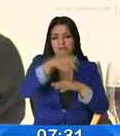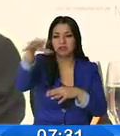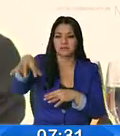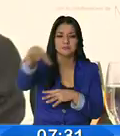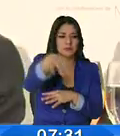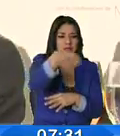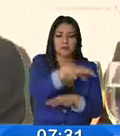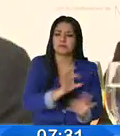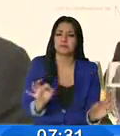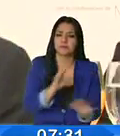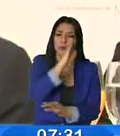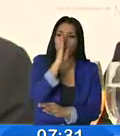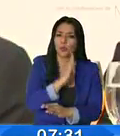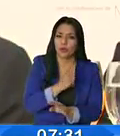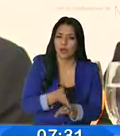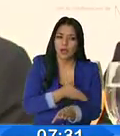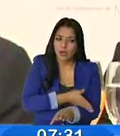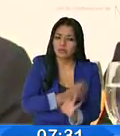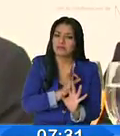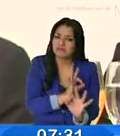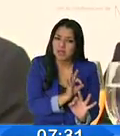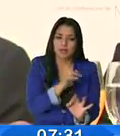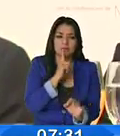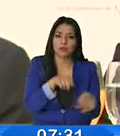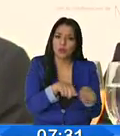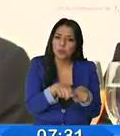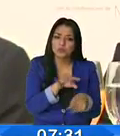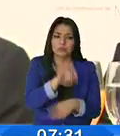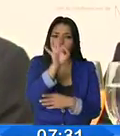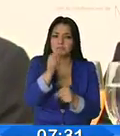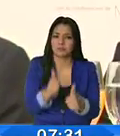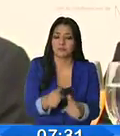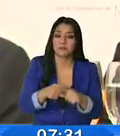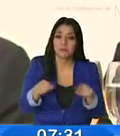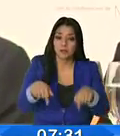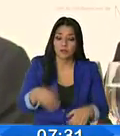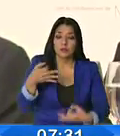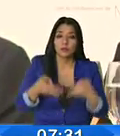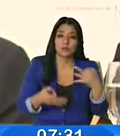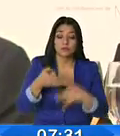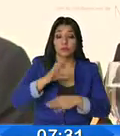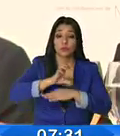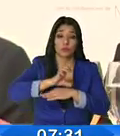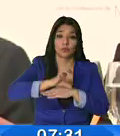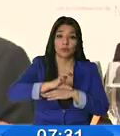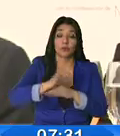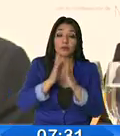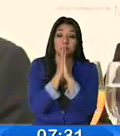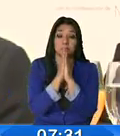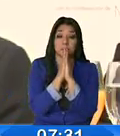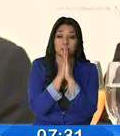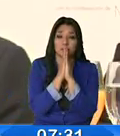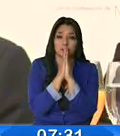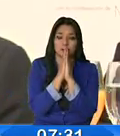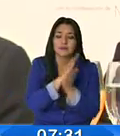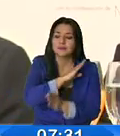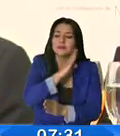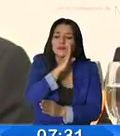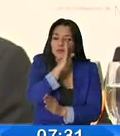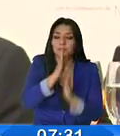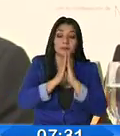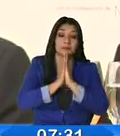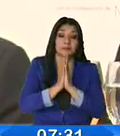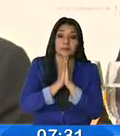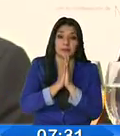otros poderes del Estado. Pero vuelvo a recalcar, en lo que corresponde a la justicia ecuatoriana, el único pedido que hacemos y hemos